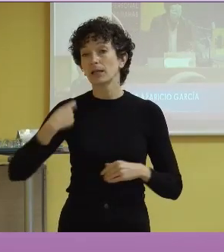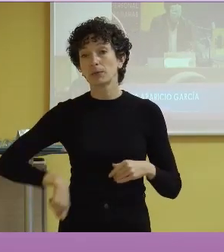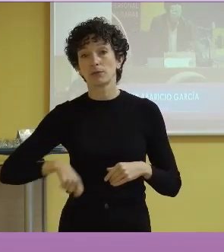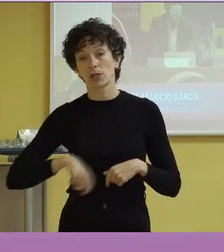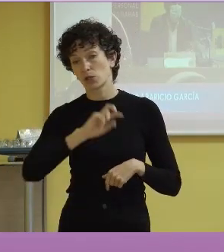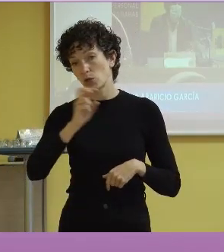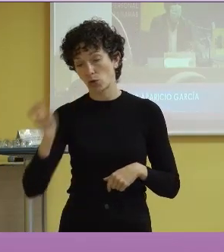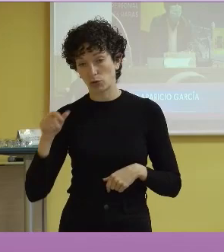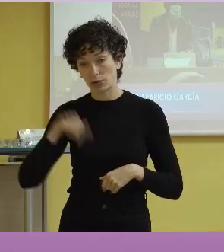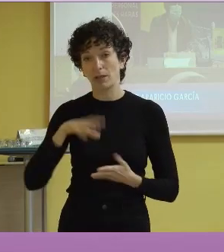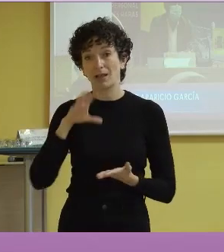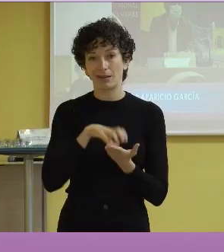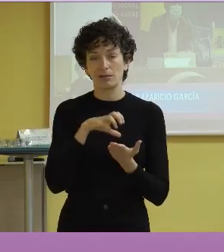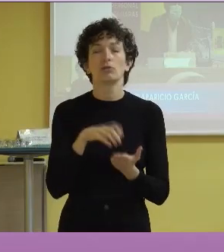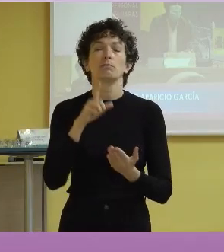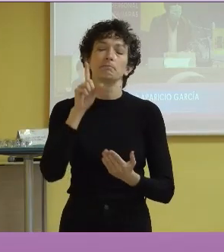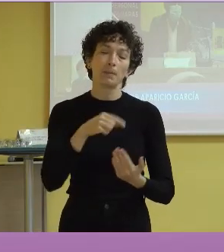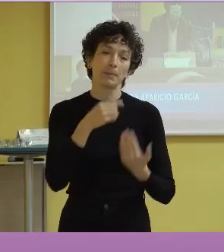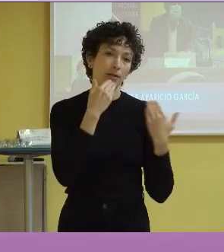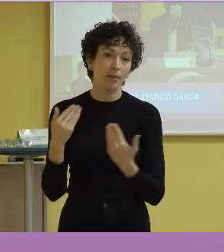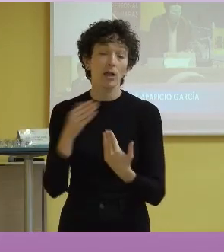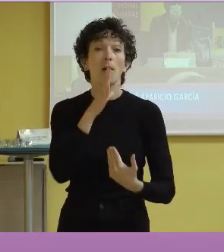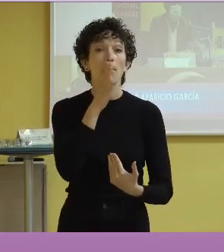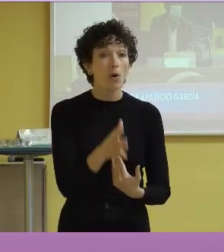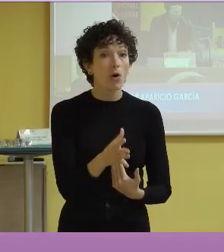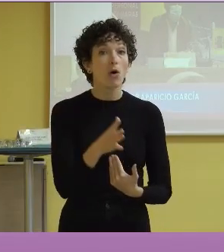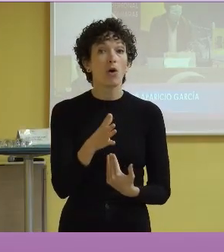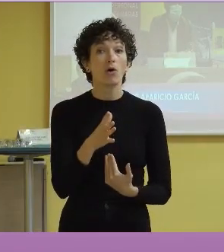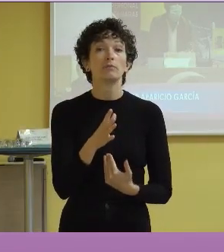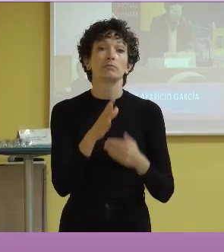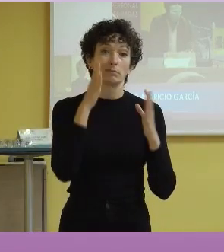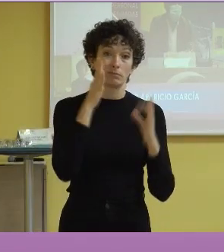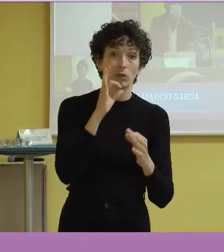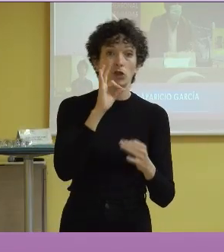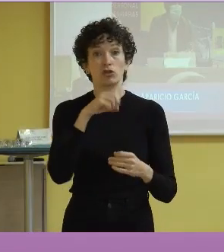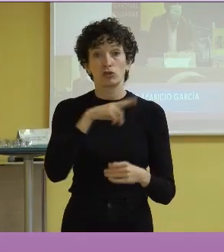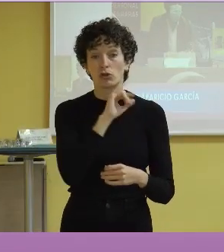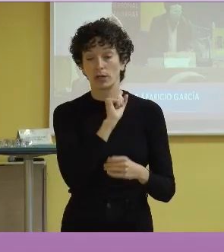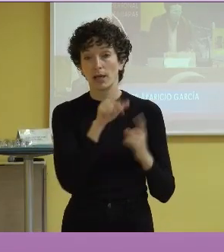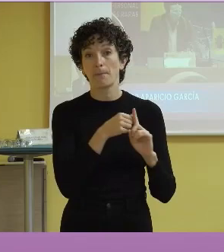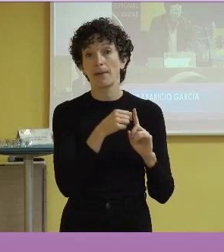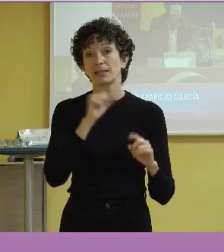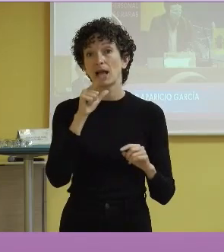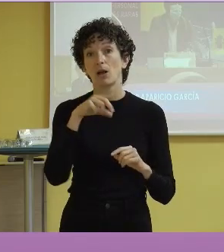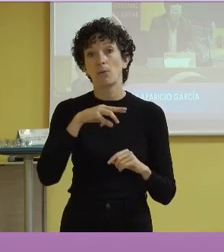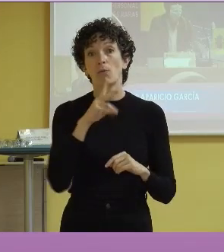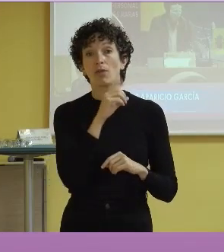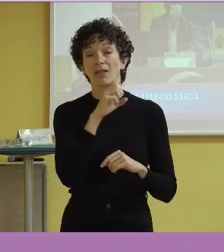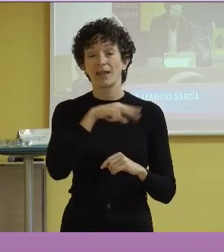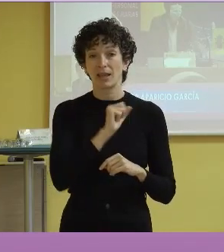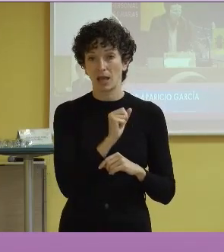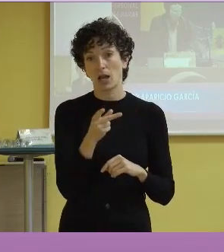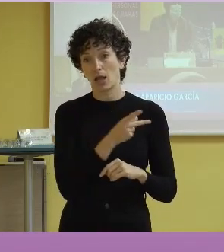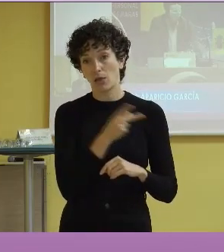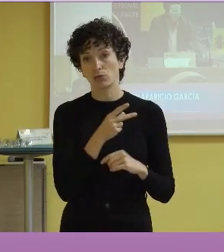centro, evidentemente, porque aunque han sido Sonia y Almudena con Begoña las que más implicadas han estado,